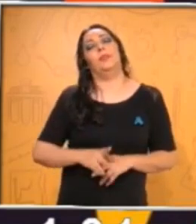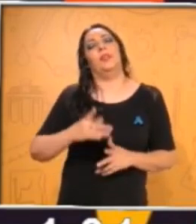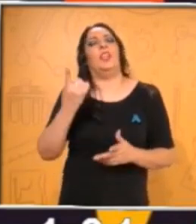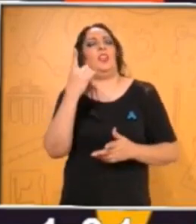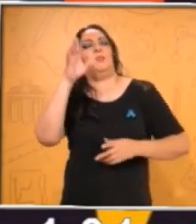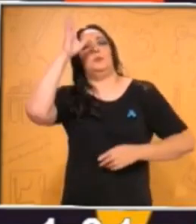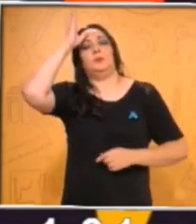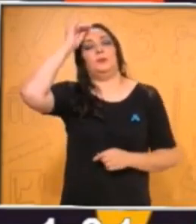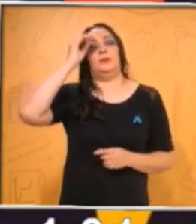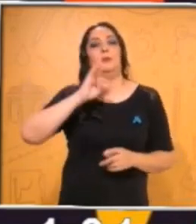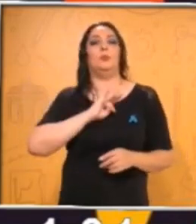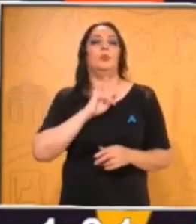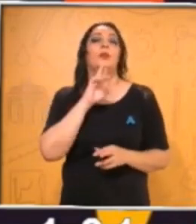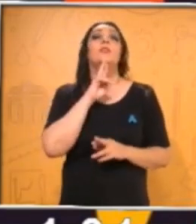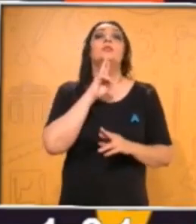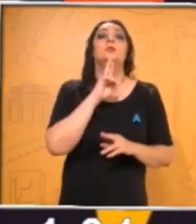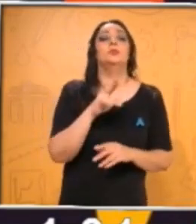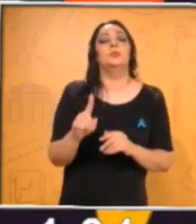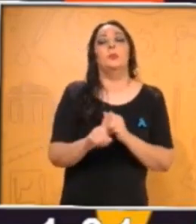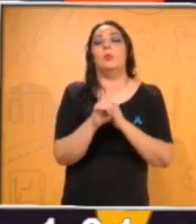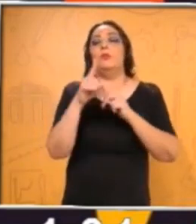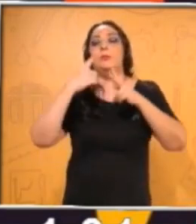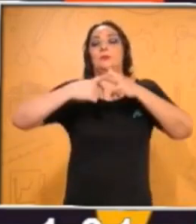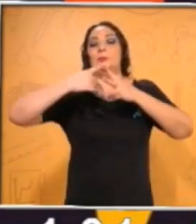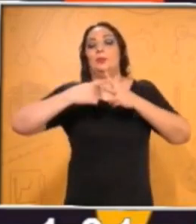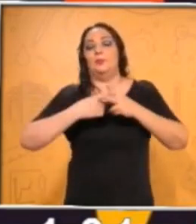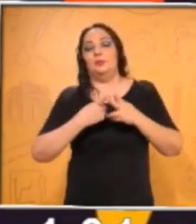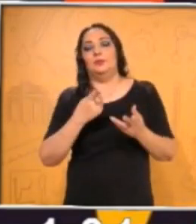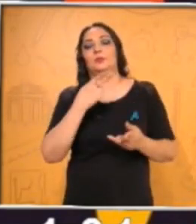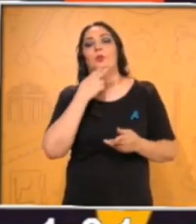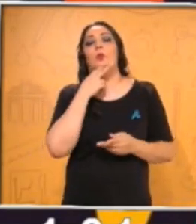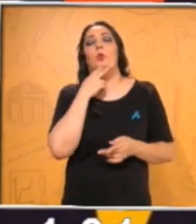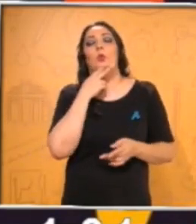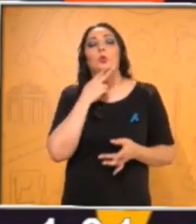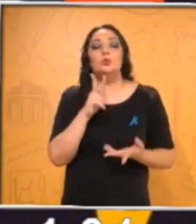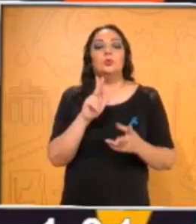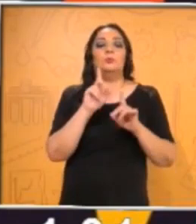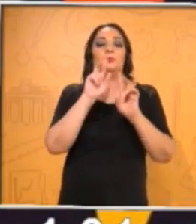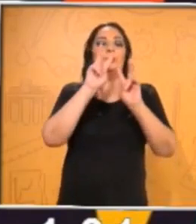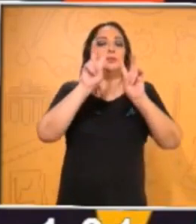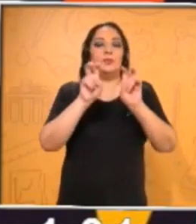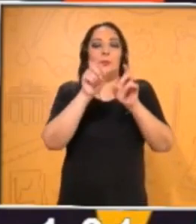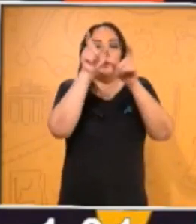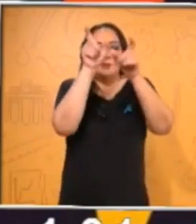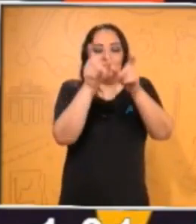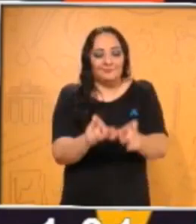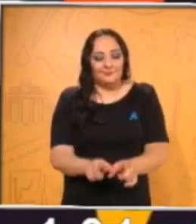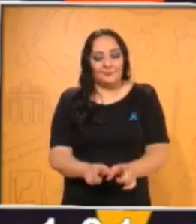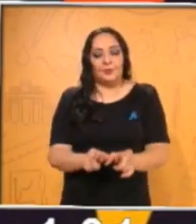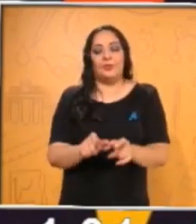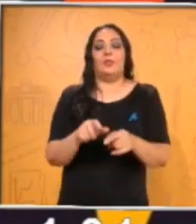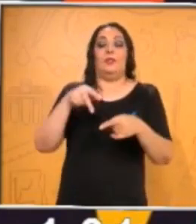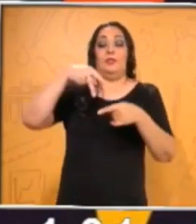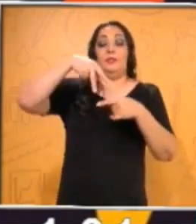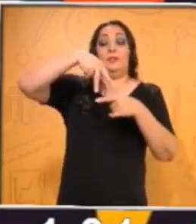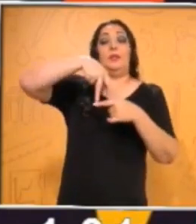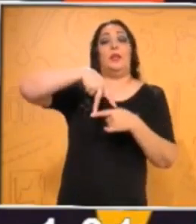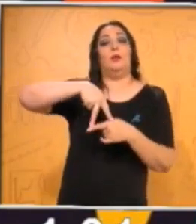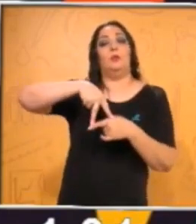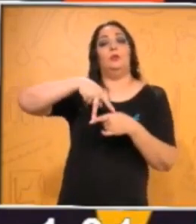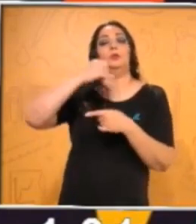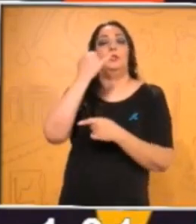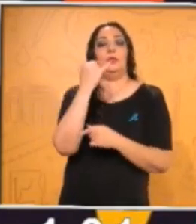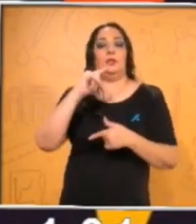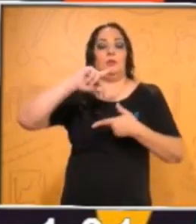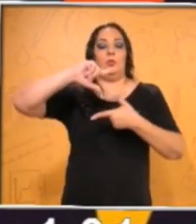esperado, resuelve problemas que implican el uso de las características y propiedades de triángulos